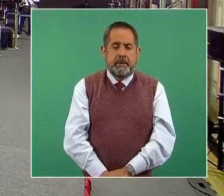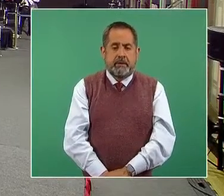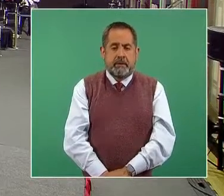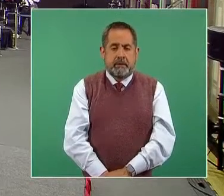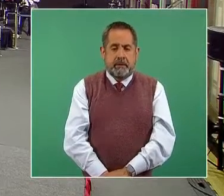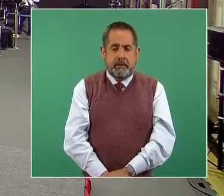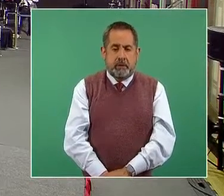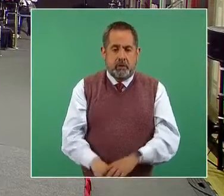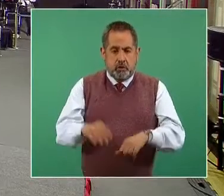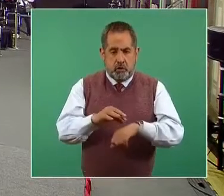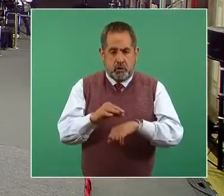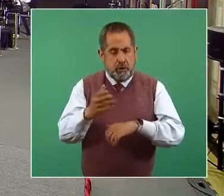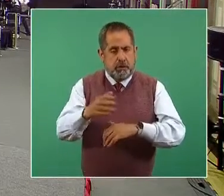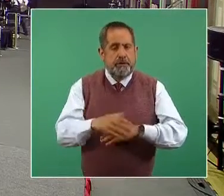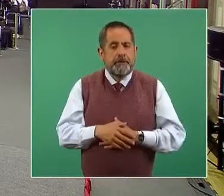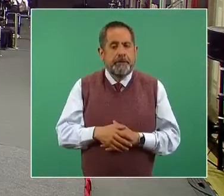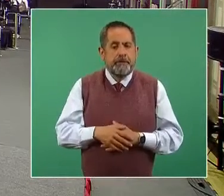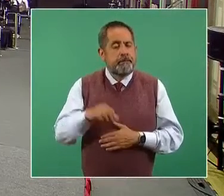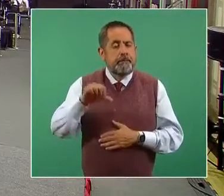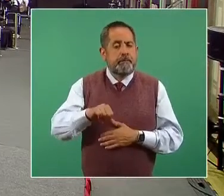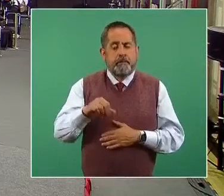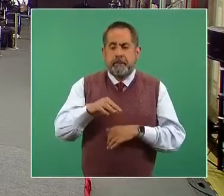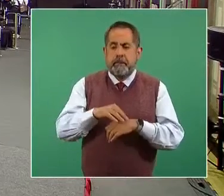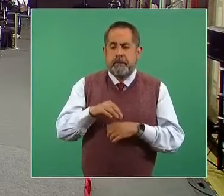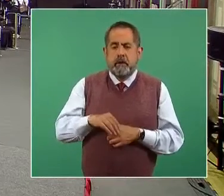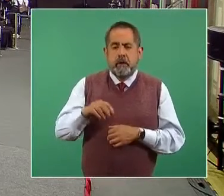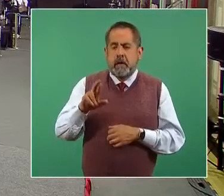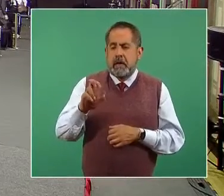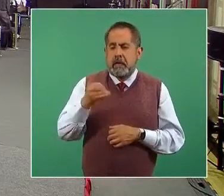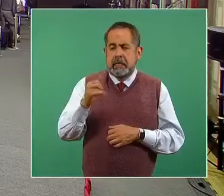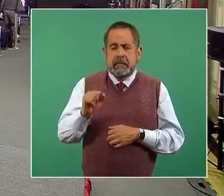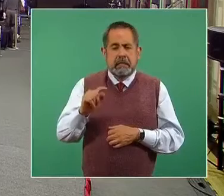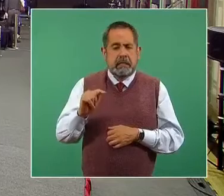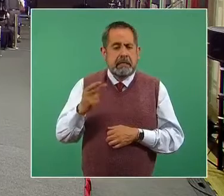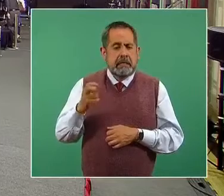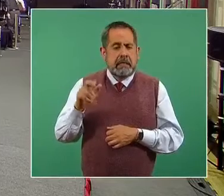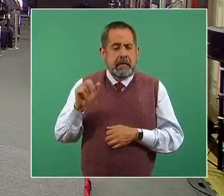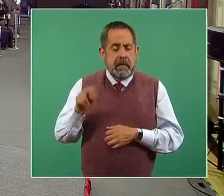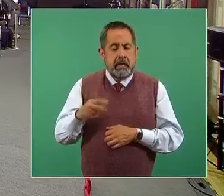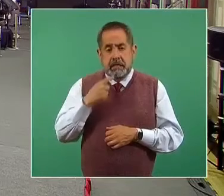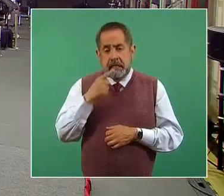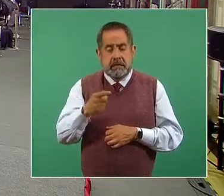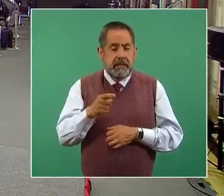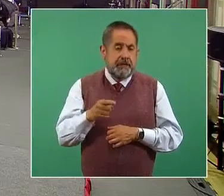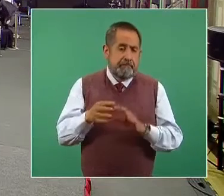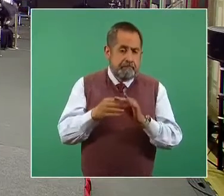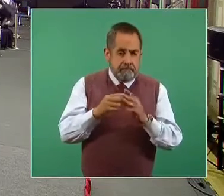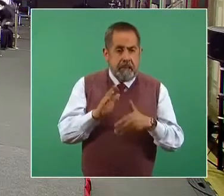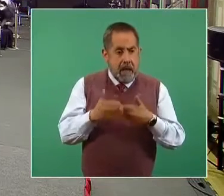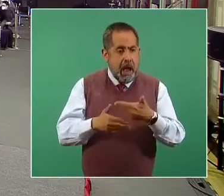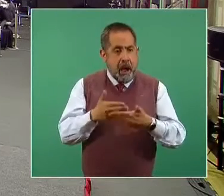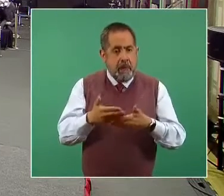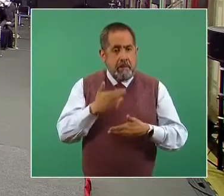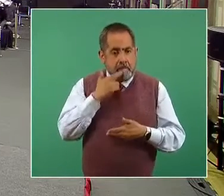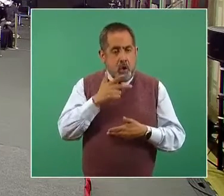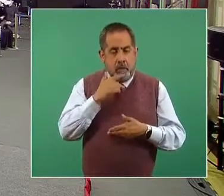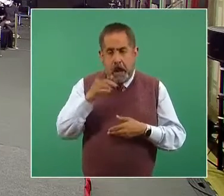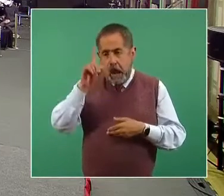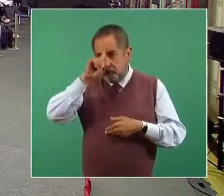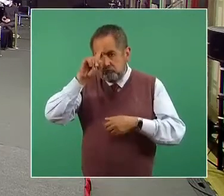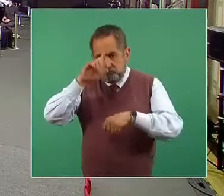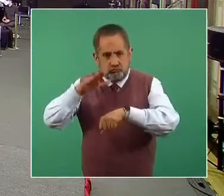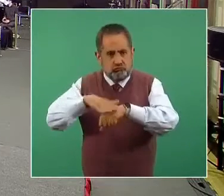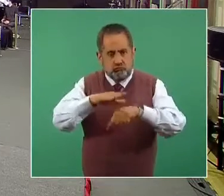Gracias. Doctor, hoy el doctor Reyes Terán habló de actualizaciones o avances de las recomendaciones